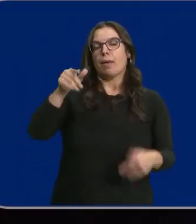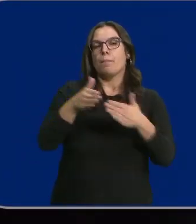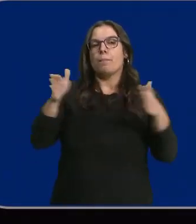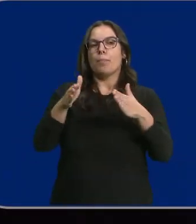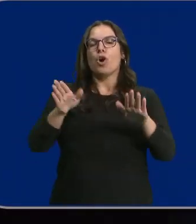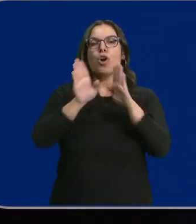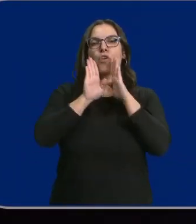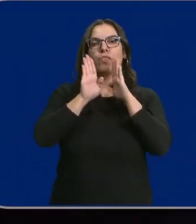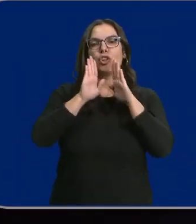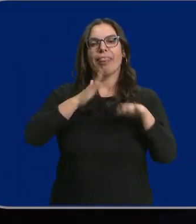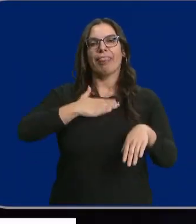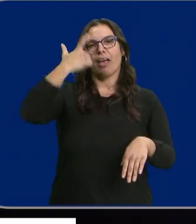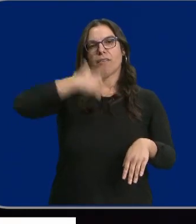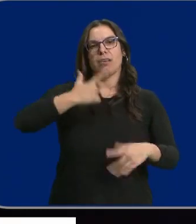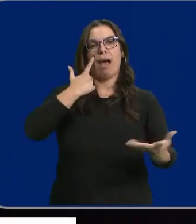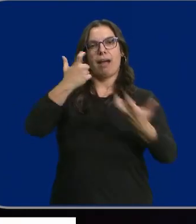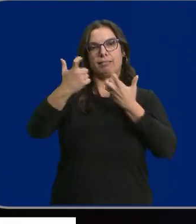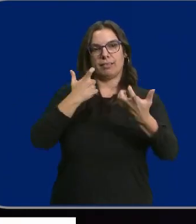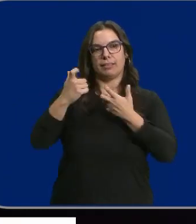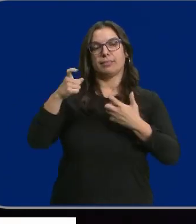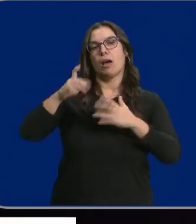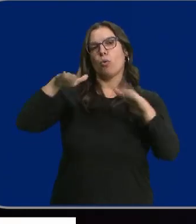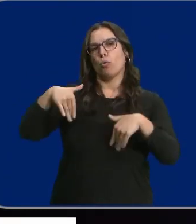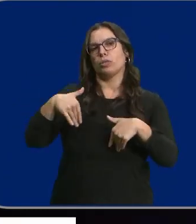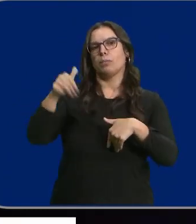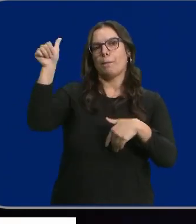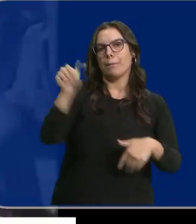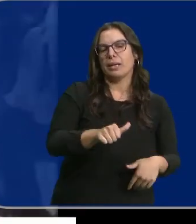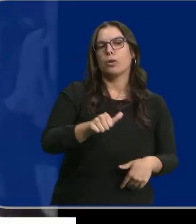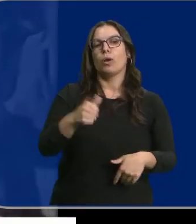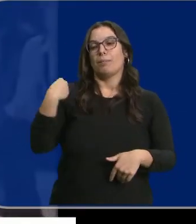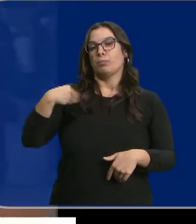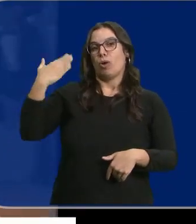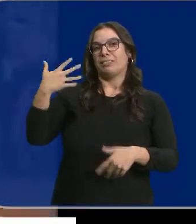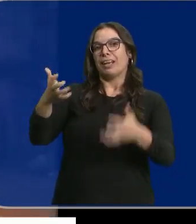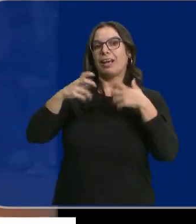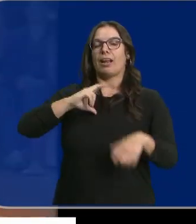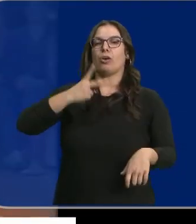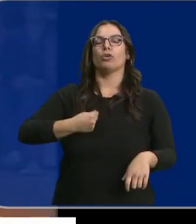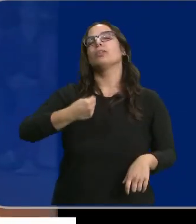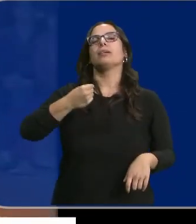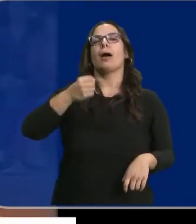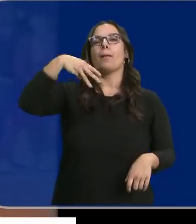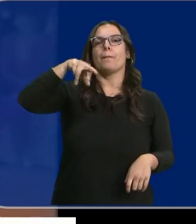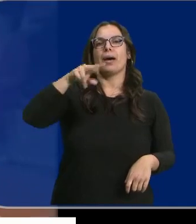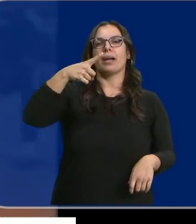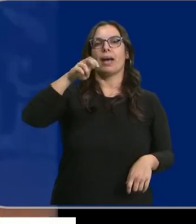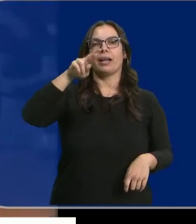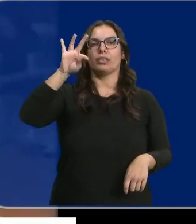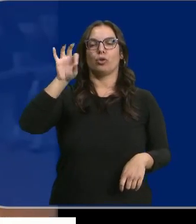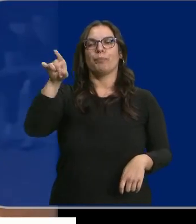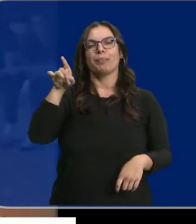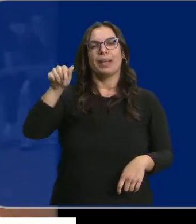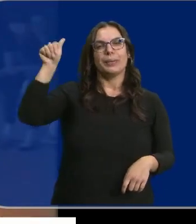estrenará Confesiones de un artista. Es el último trabajo, la última película del ganador de un Goya, Ramón Margareto. En este largometraje